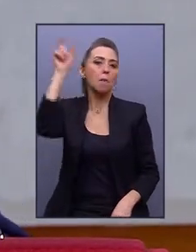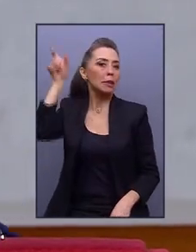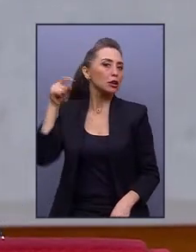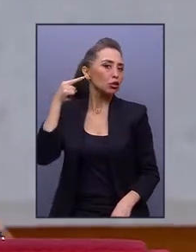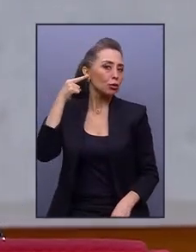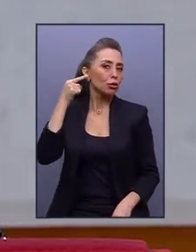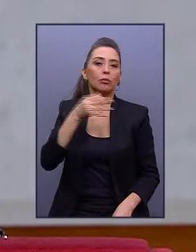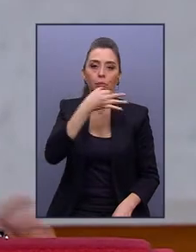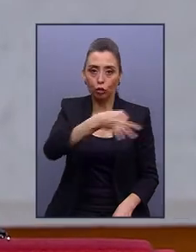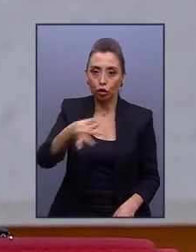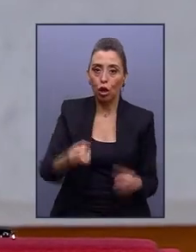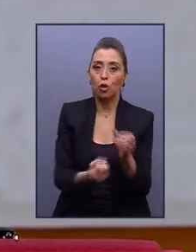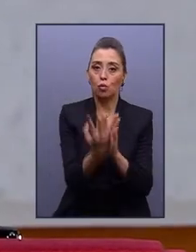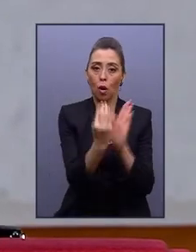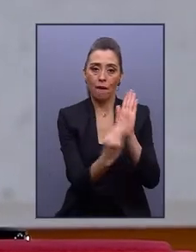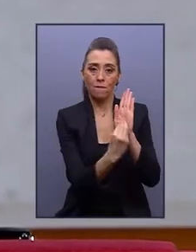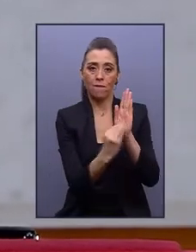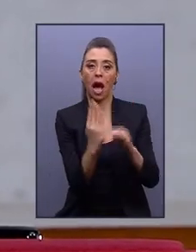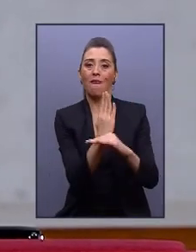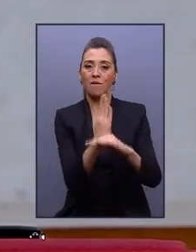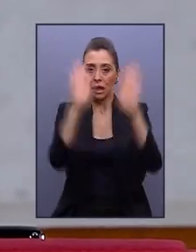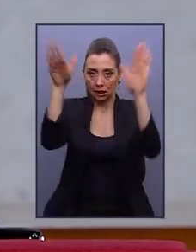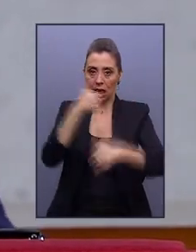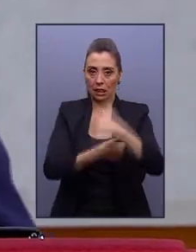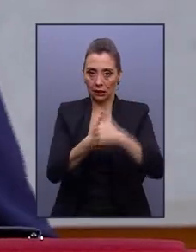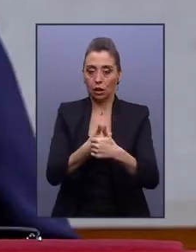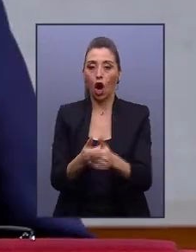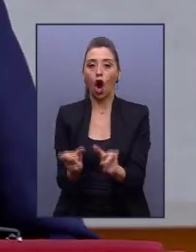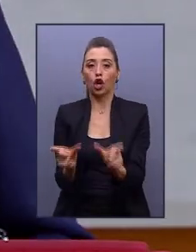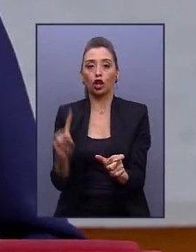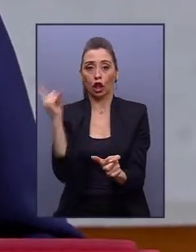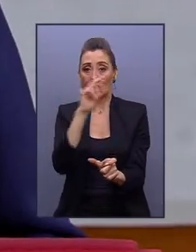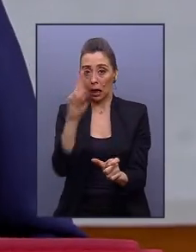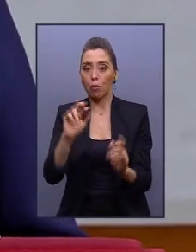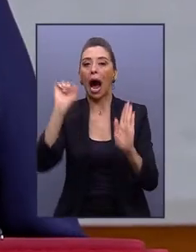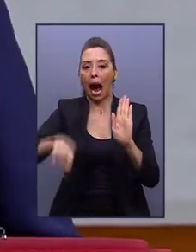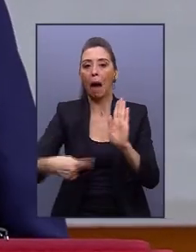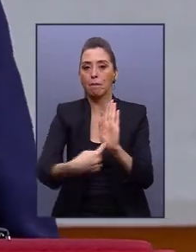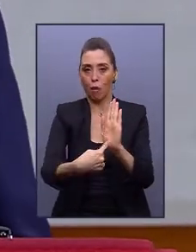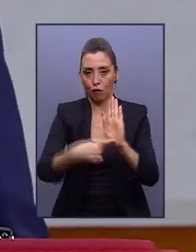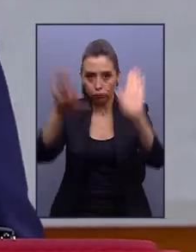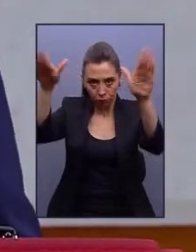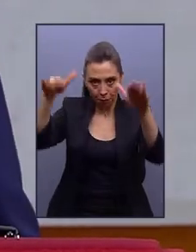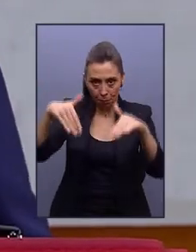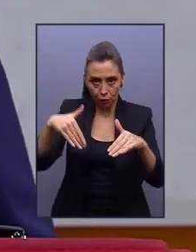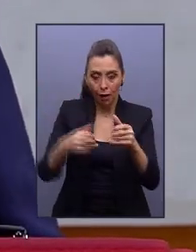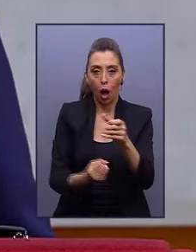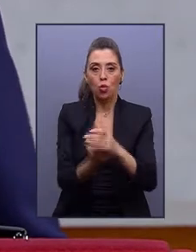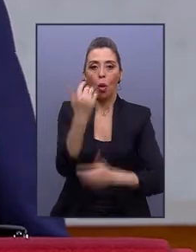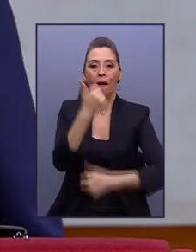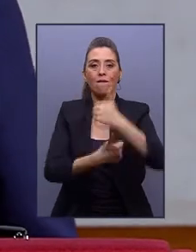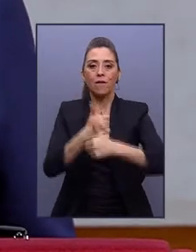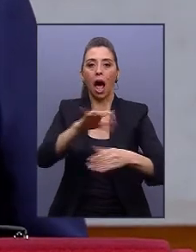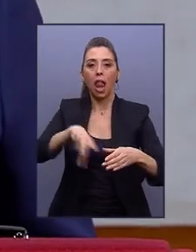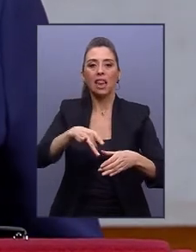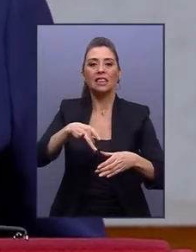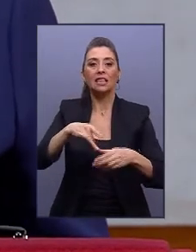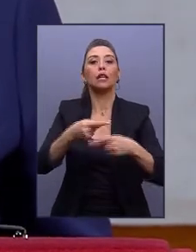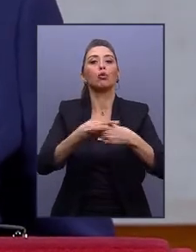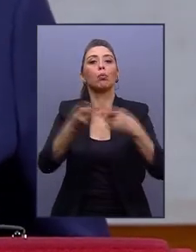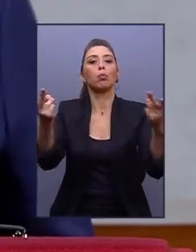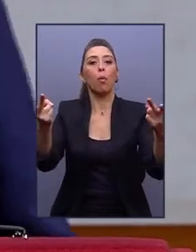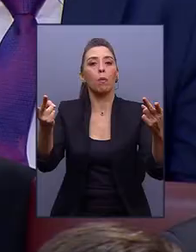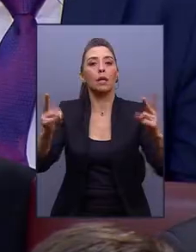quiero contarles que tenemos nuevas bases de licitación ya aprobadas por la Contraloría y convocaremos cuanto antes a una nueva licitación pública de la